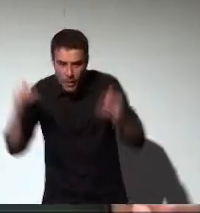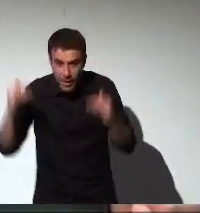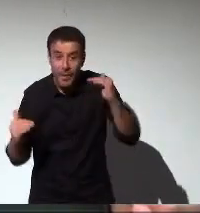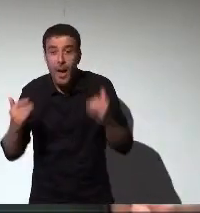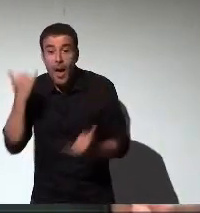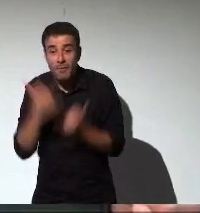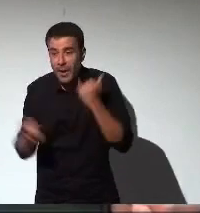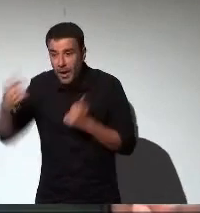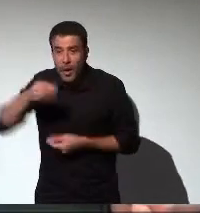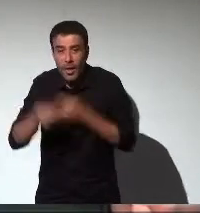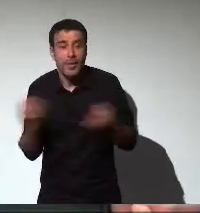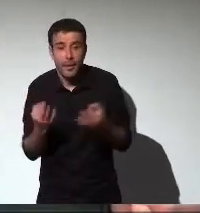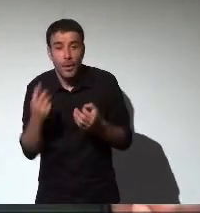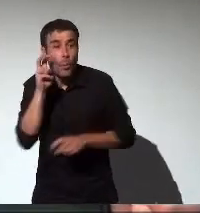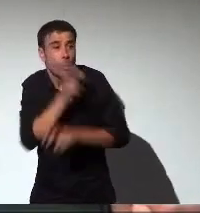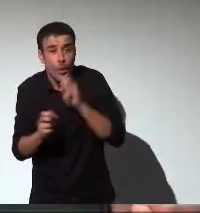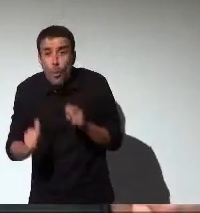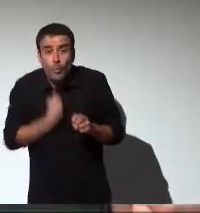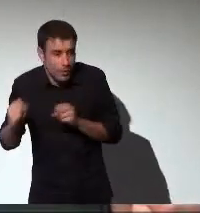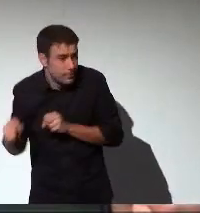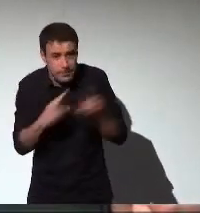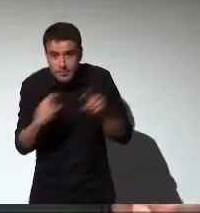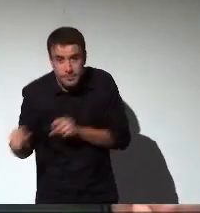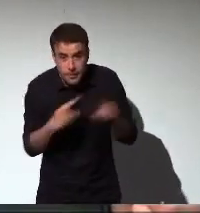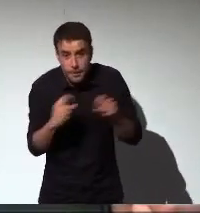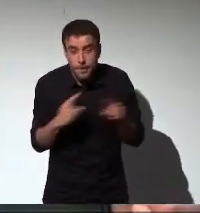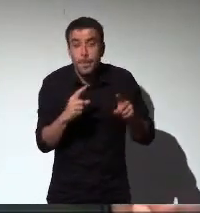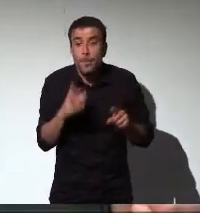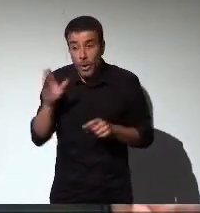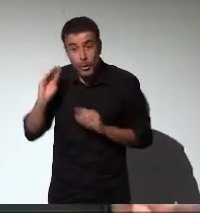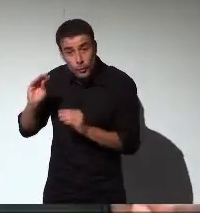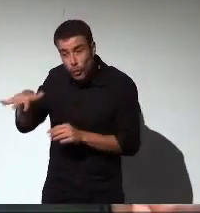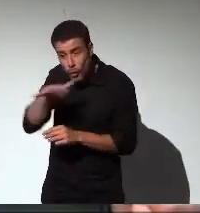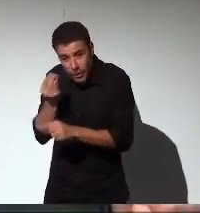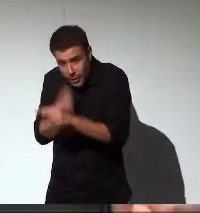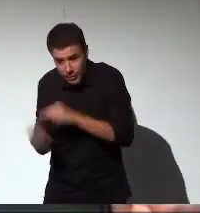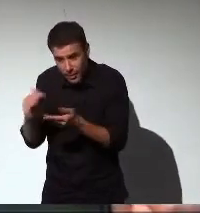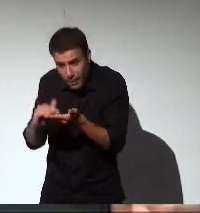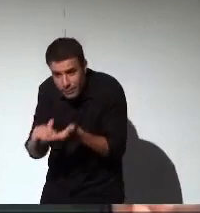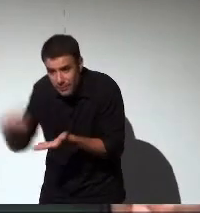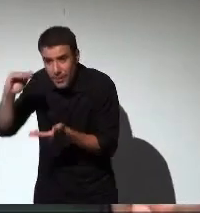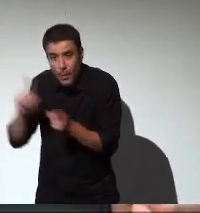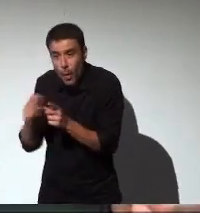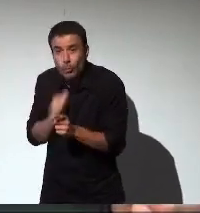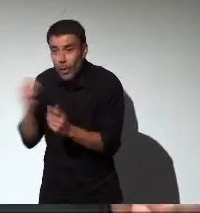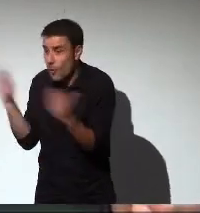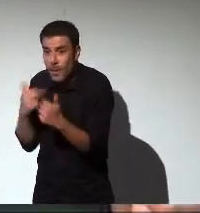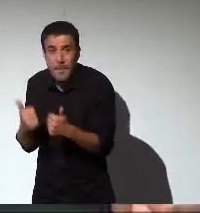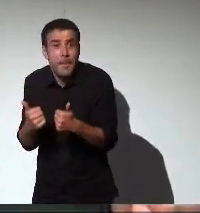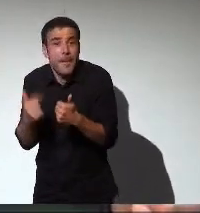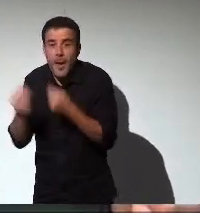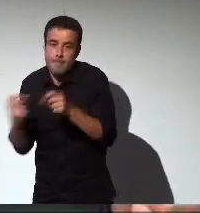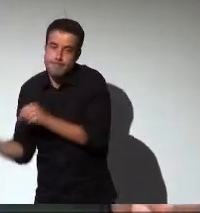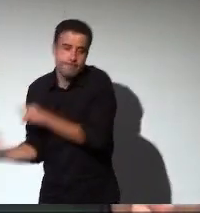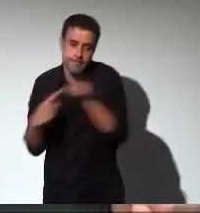las oportunidades que el lugar en el que crecen, en el que nacen, en el que se desarrolla, no le puede brindar. Y